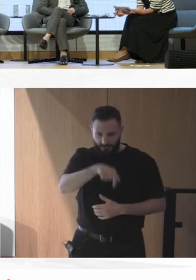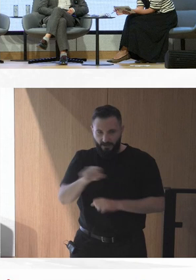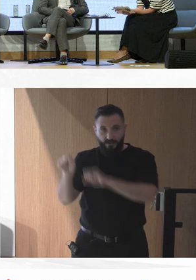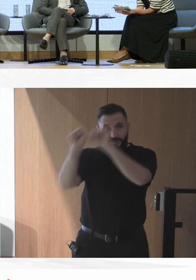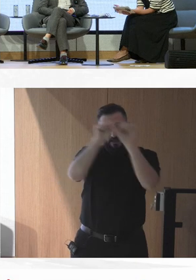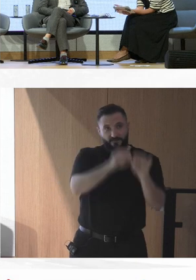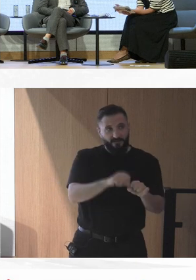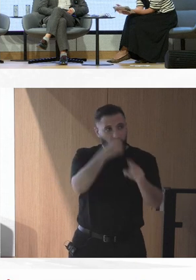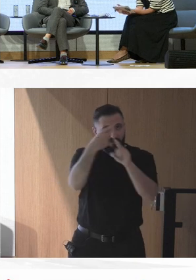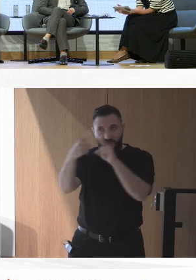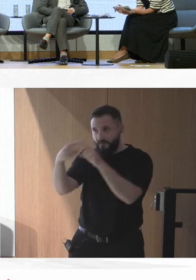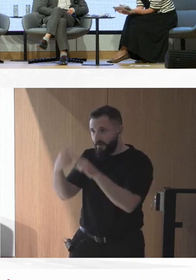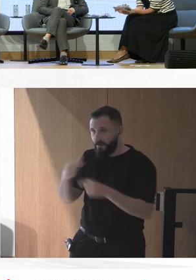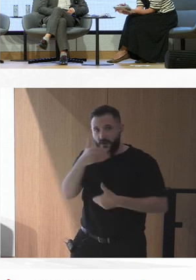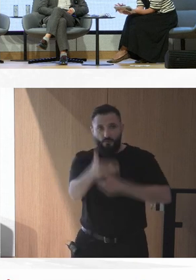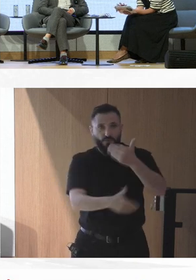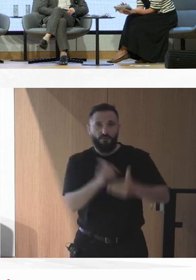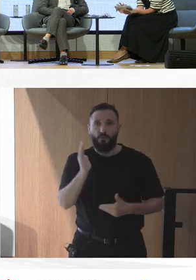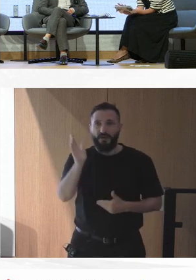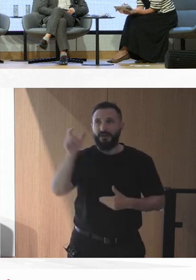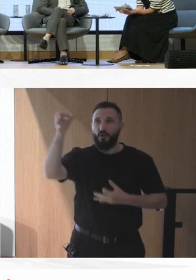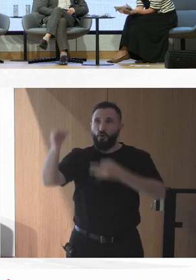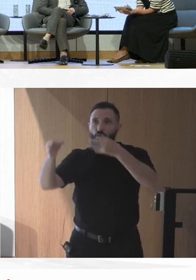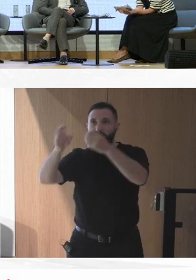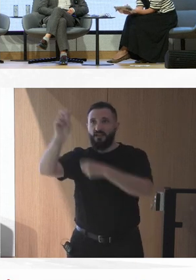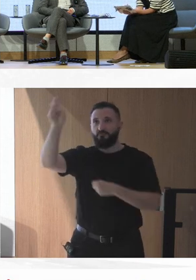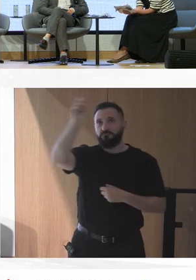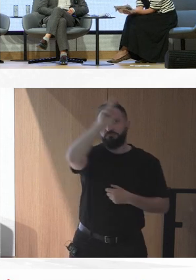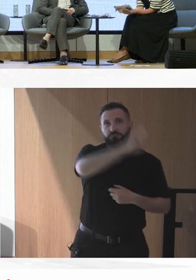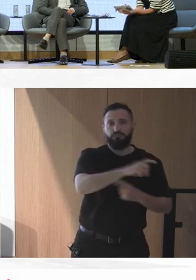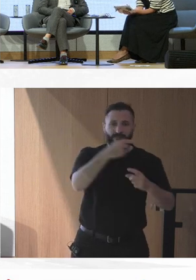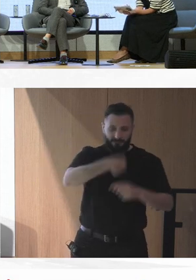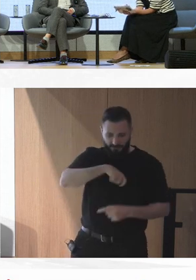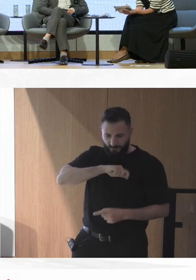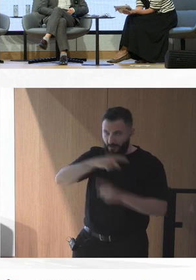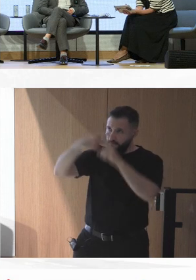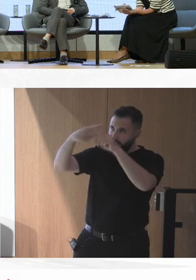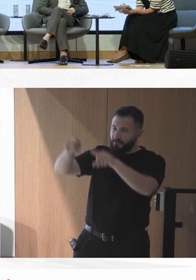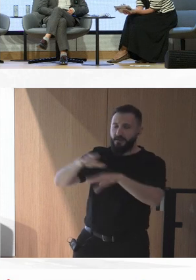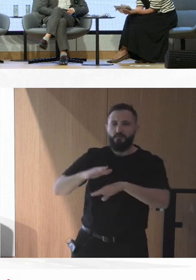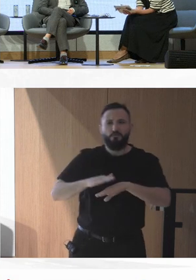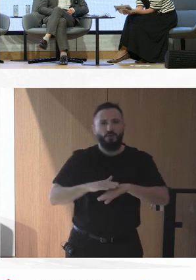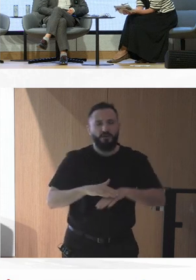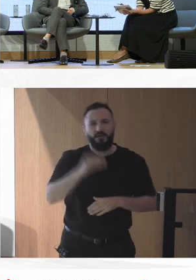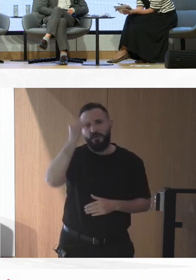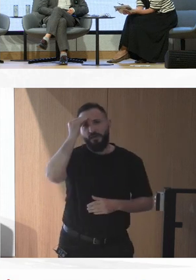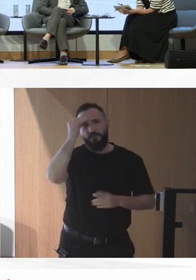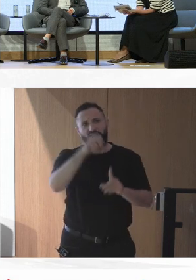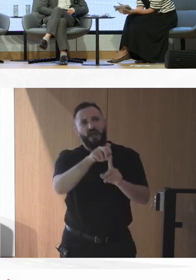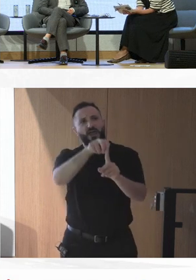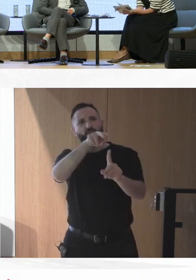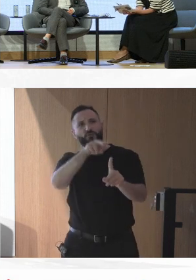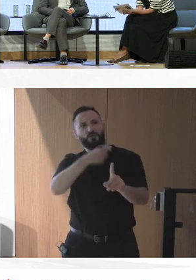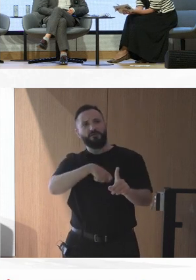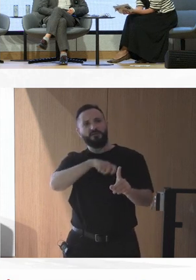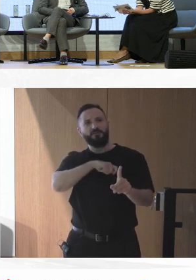procedimientos penales en comparación con otras jurisdicciones. ¿Por qué cree usted que España ha adoptado un enfoque distinto